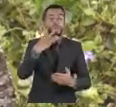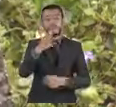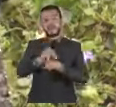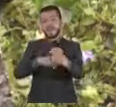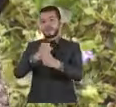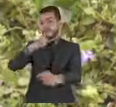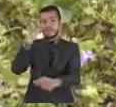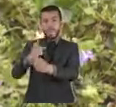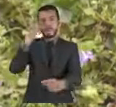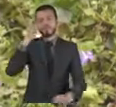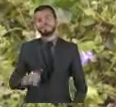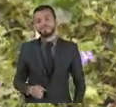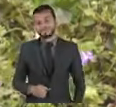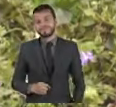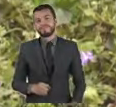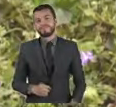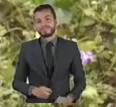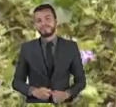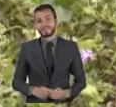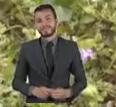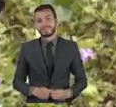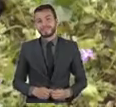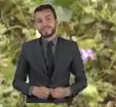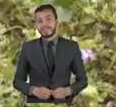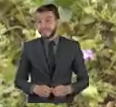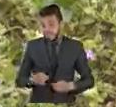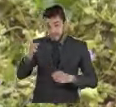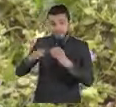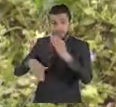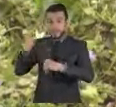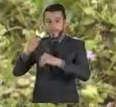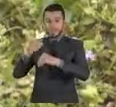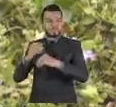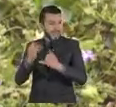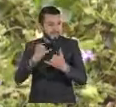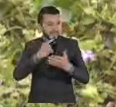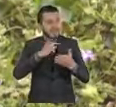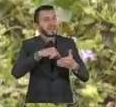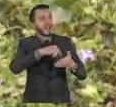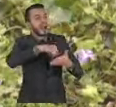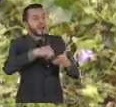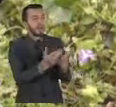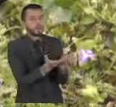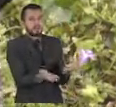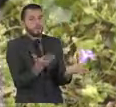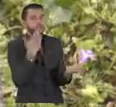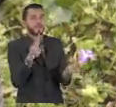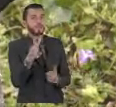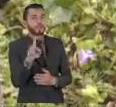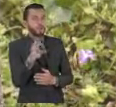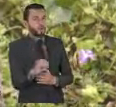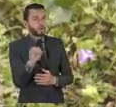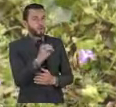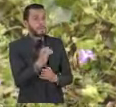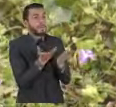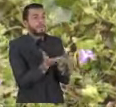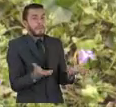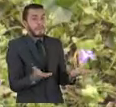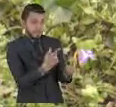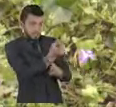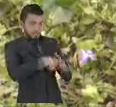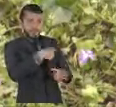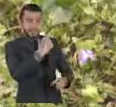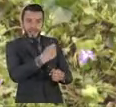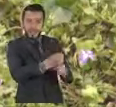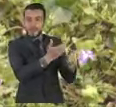Completar el medio metro que vamos a inaugurar dentro de poco, empezar su contrato el 21 de octubre, el medio